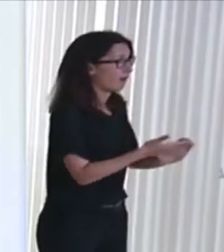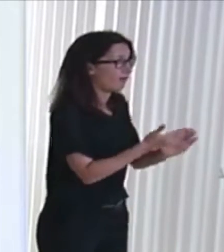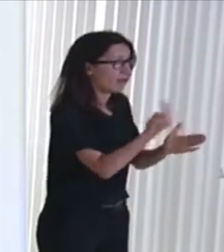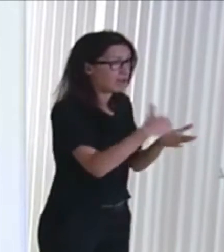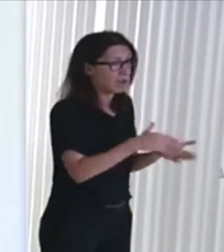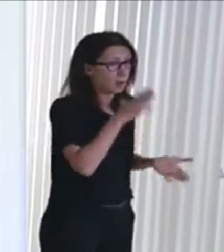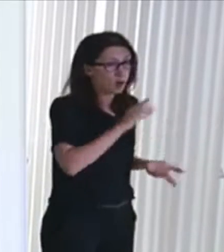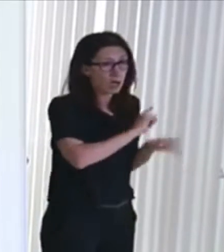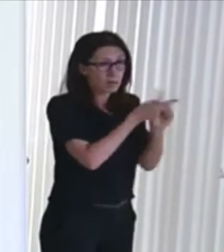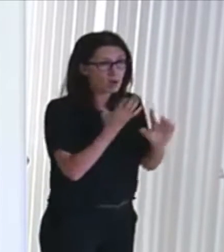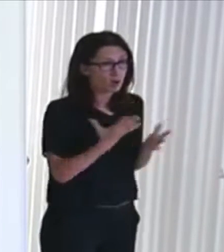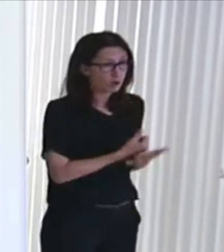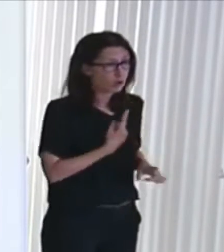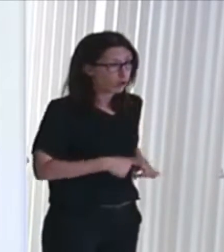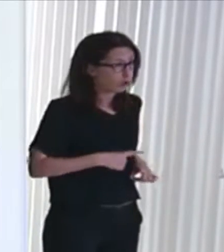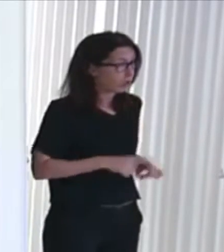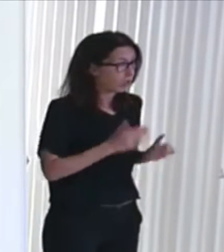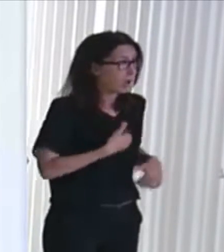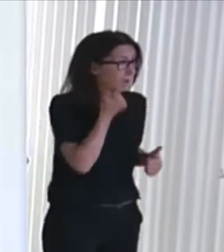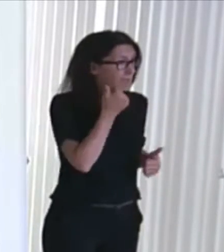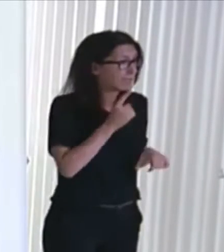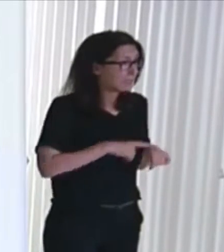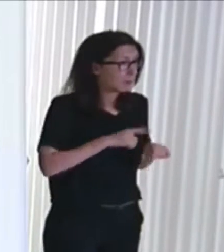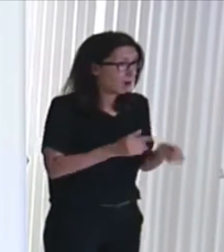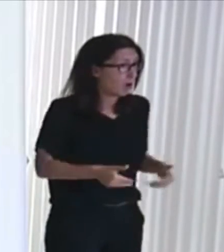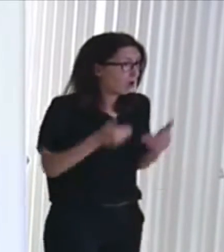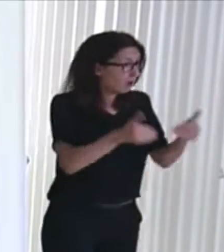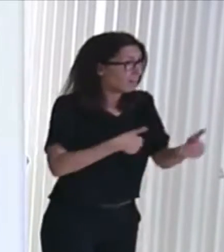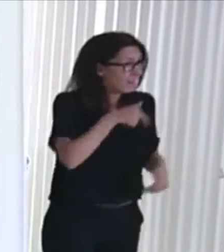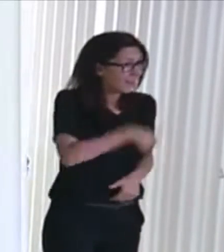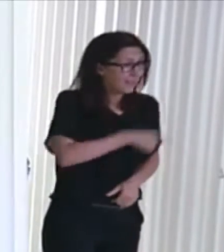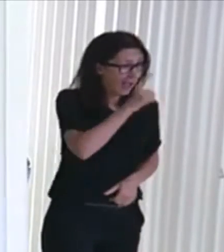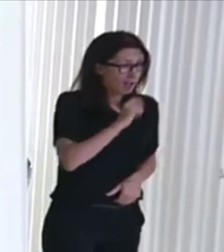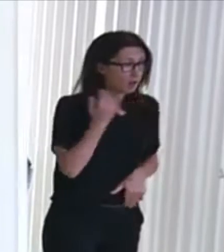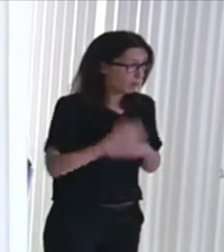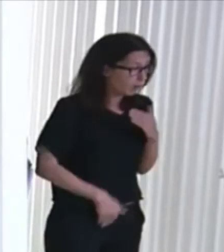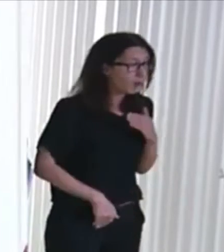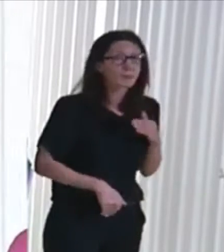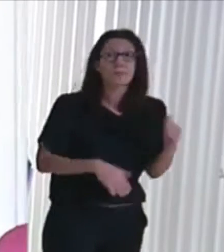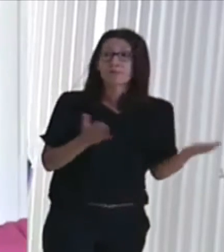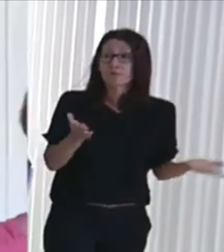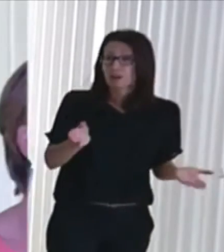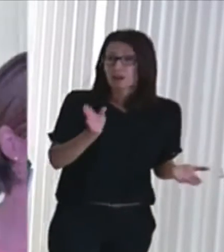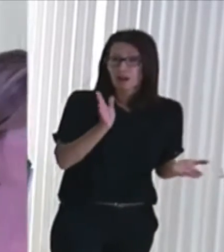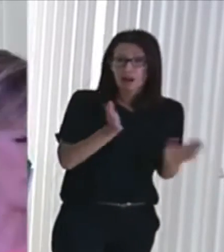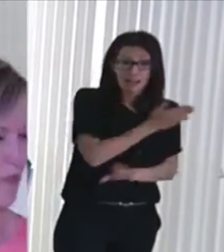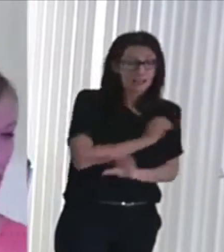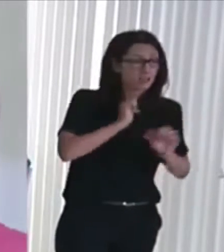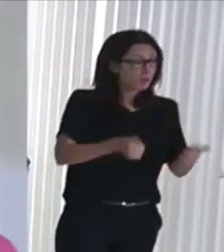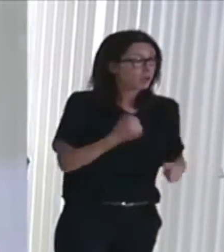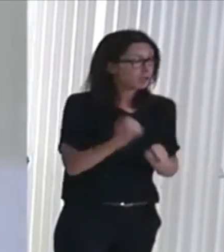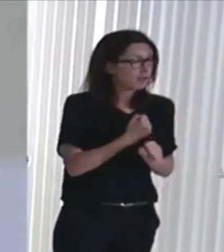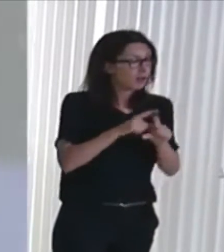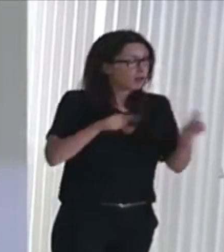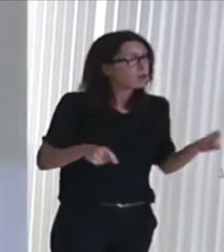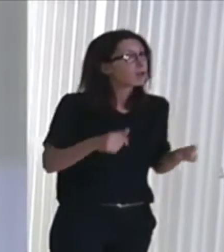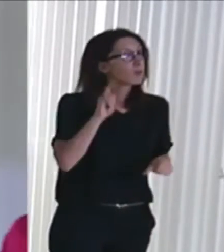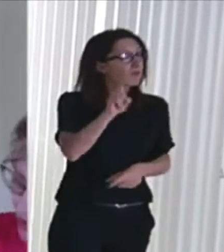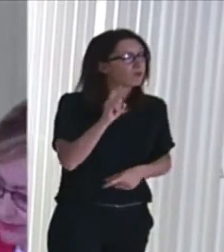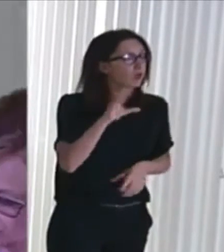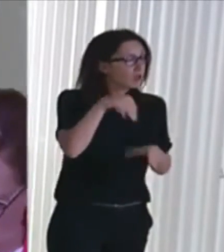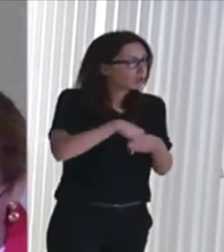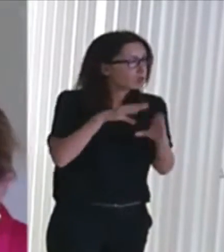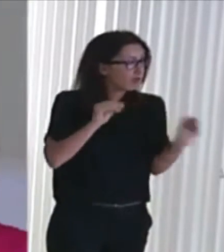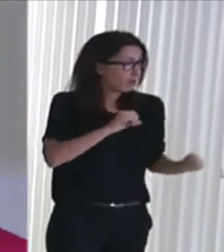cambiado todo, no tengo ya más tiempo que este año. Antes de emprender con la editorial era profesora en una universidad privada de Madrid y daba clases sobre